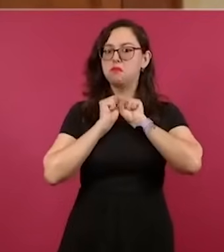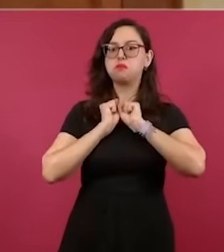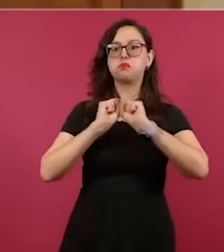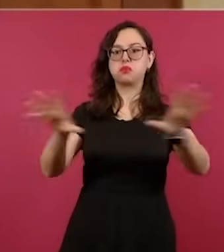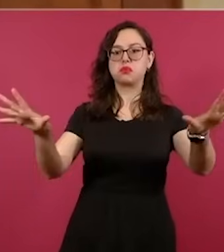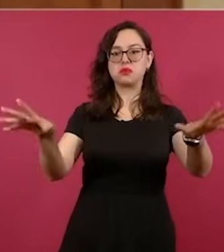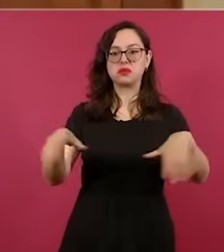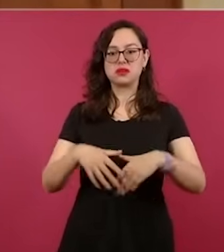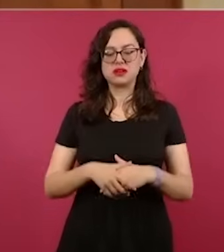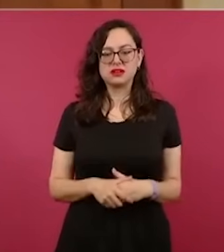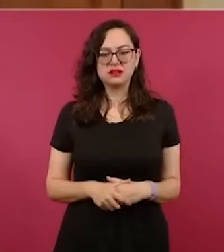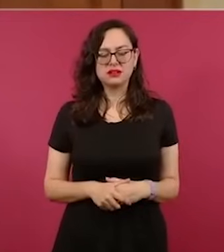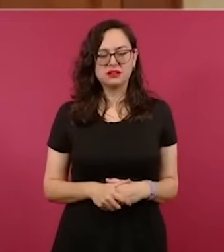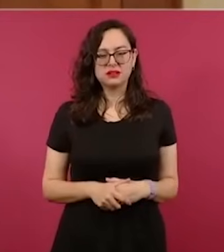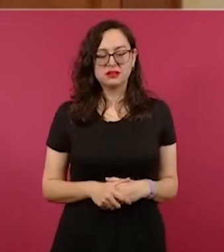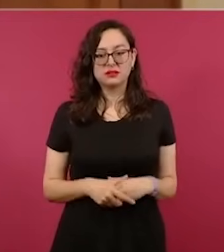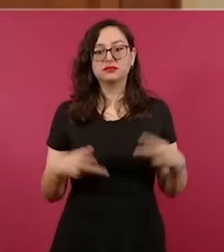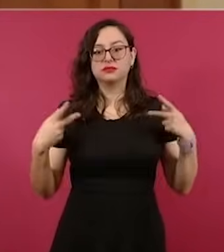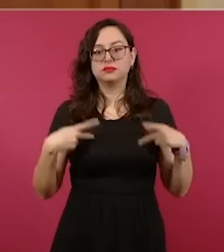No porque fuese